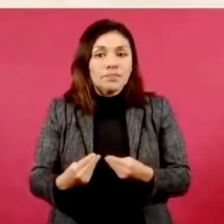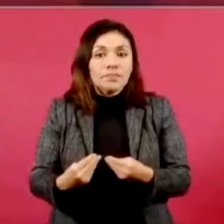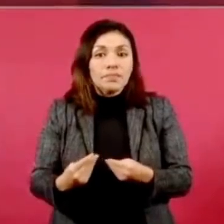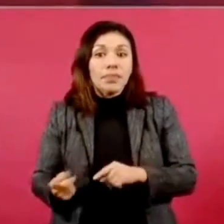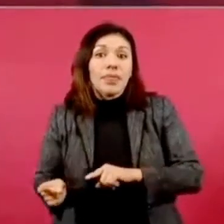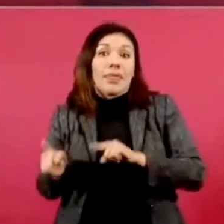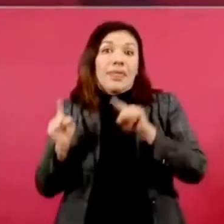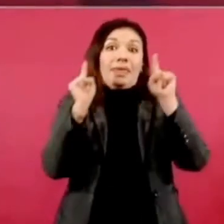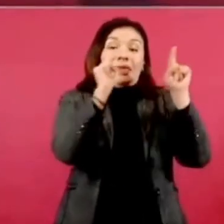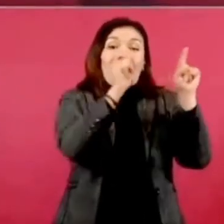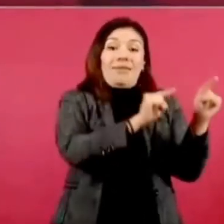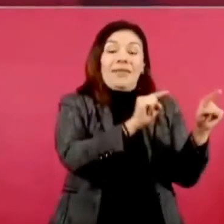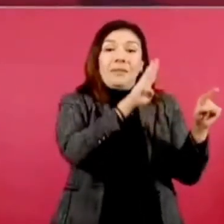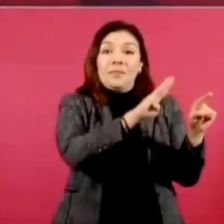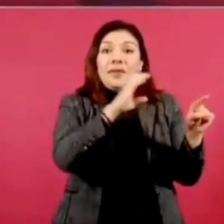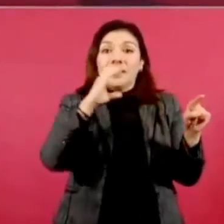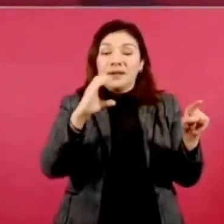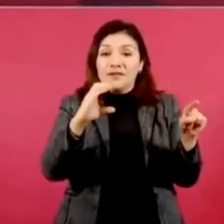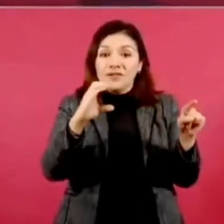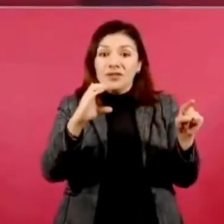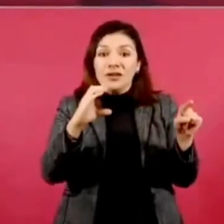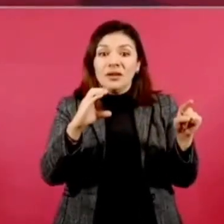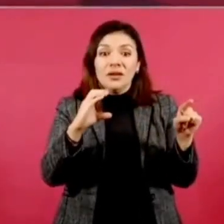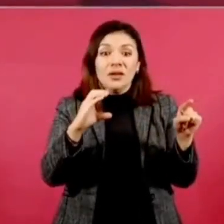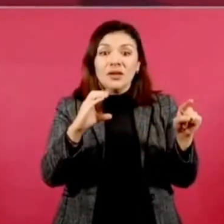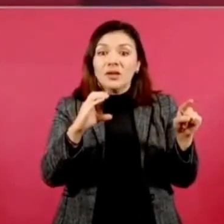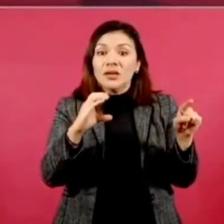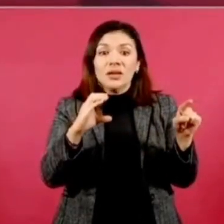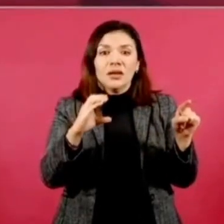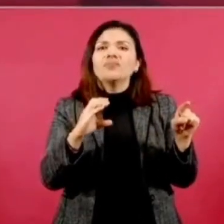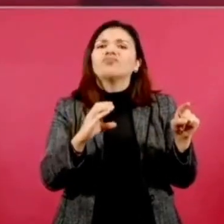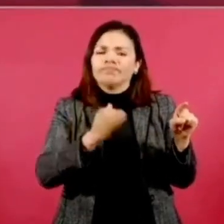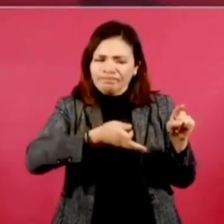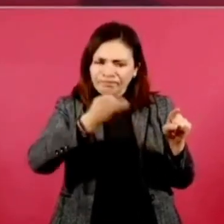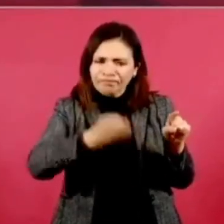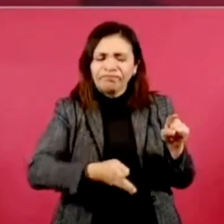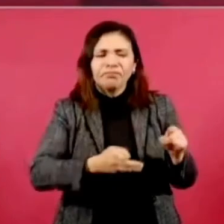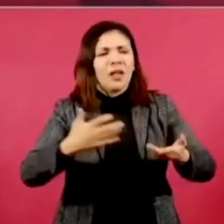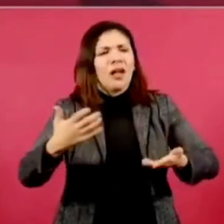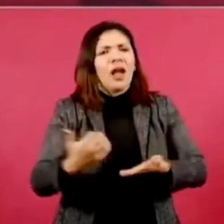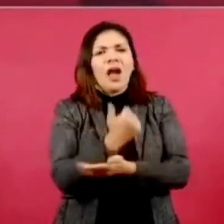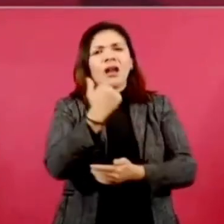Y en Baja California se aceptó el triunfo de Rufo.